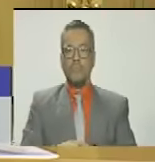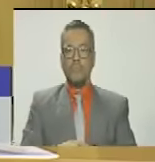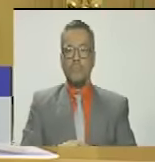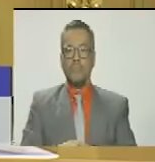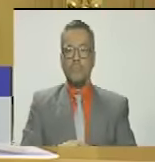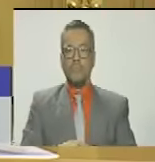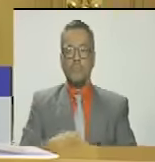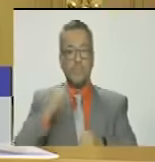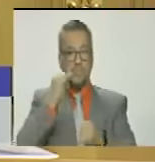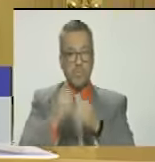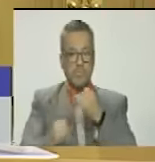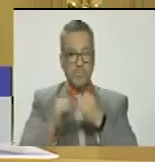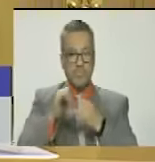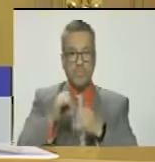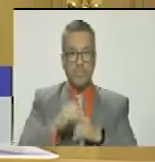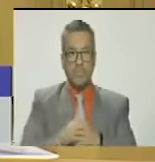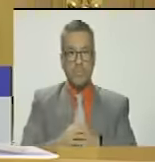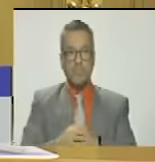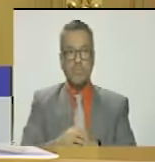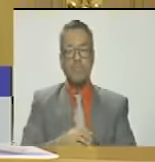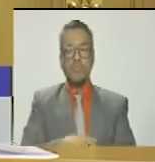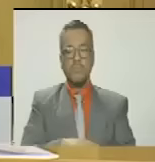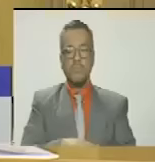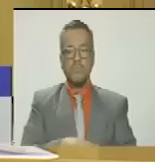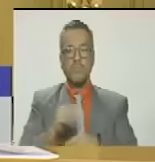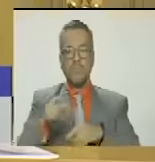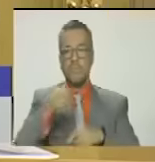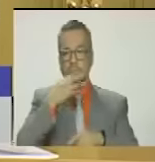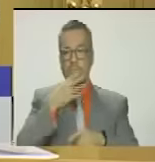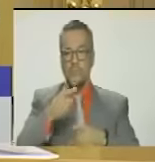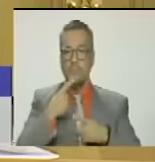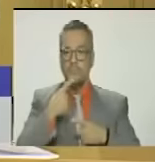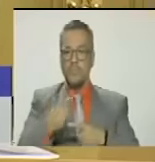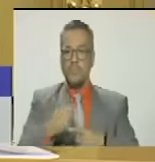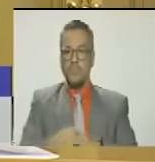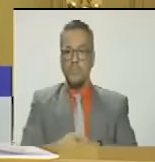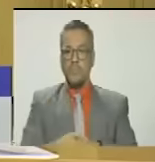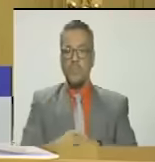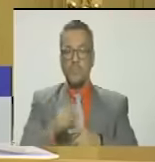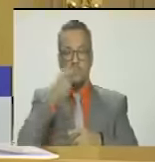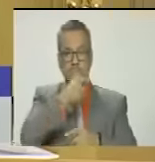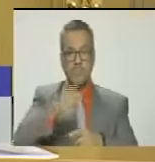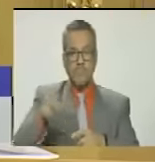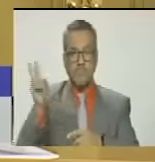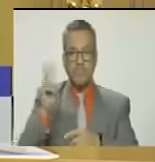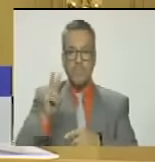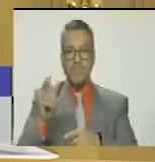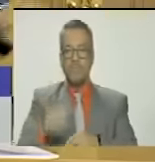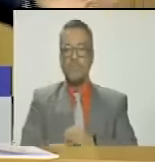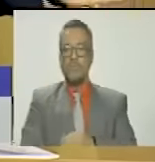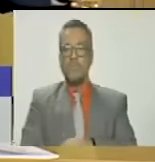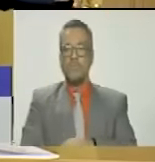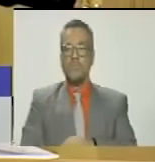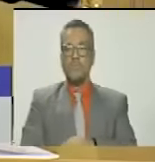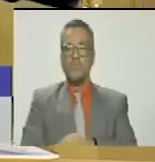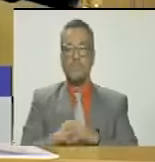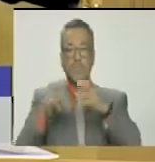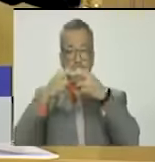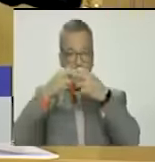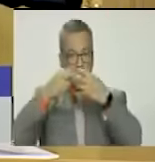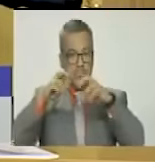que concluyó con una extraordinaria manifestación del pueblo de Venezuela, como fue el